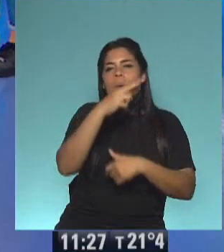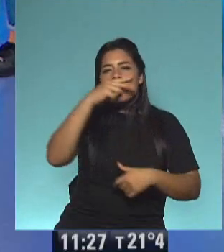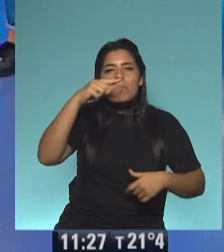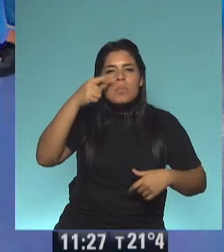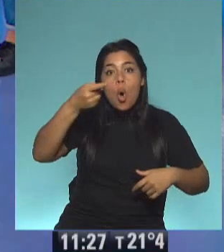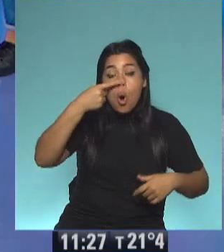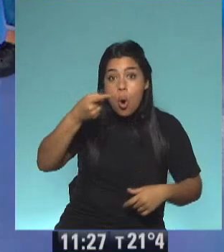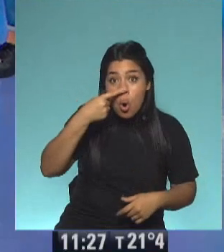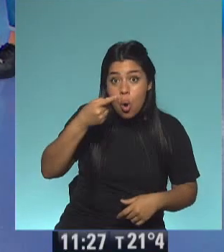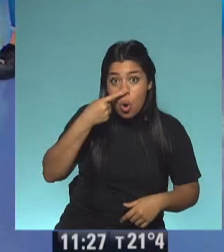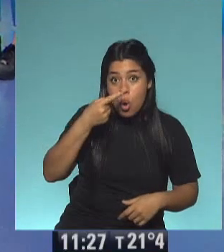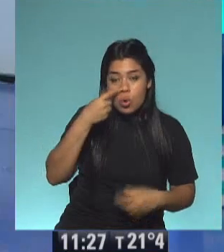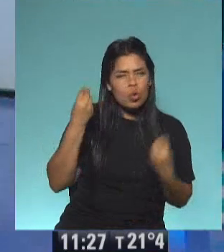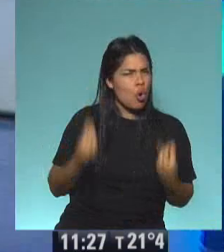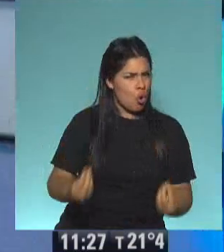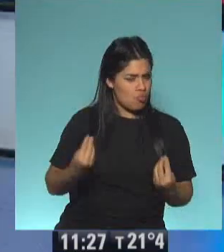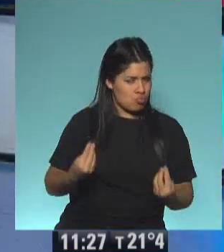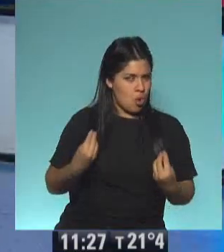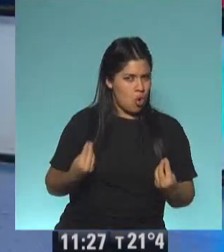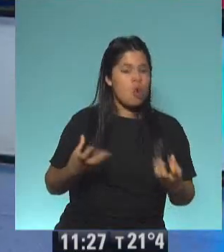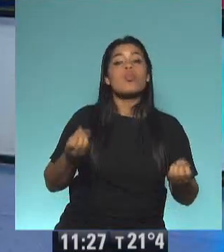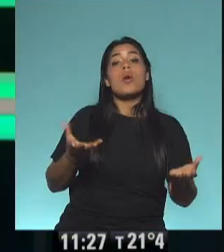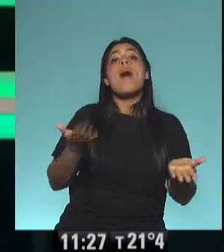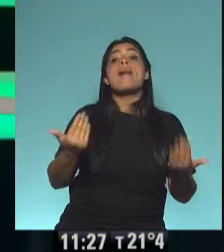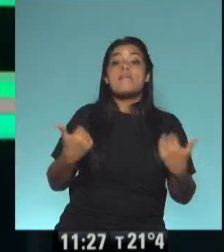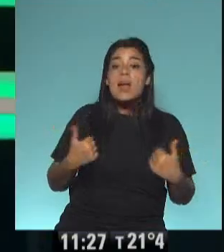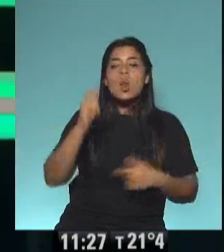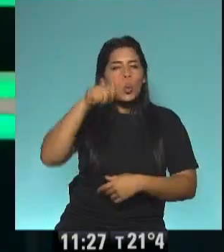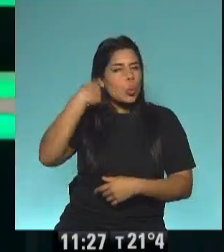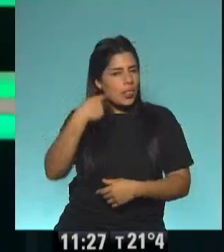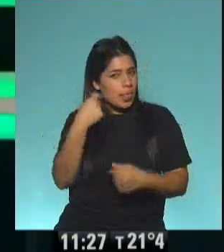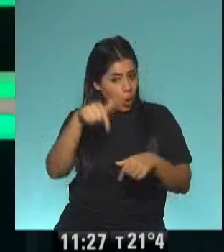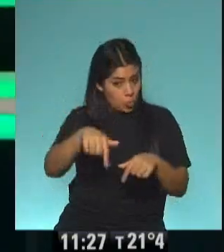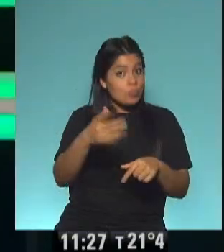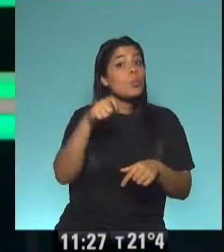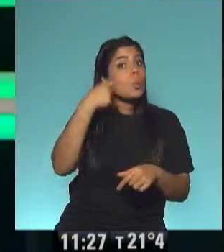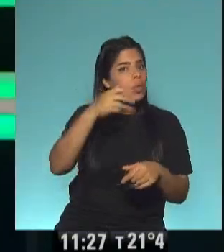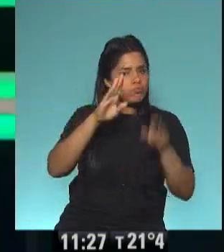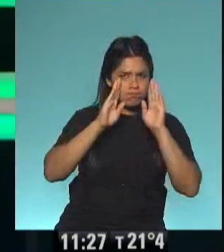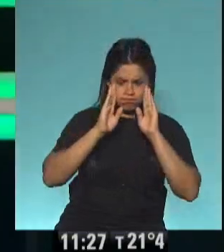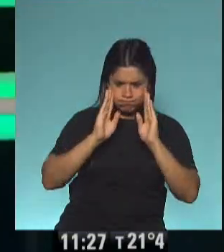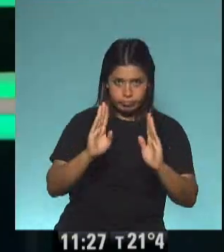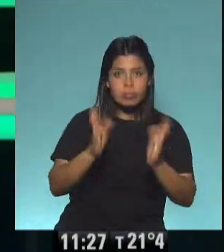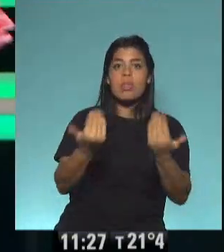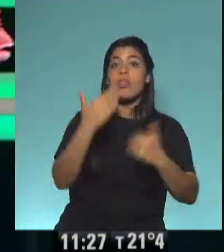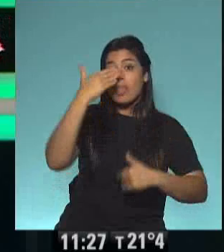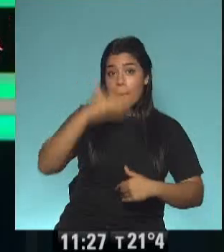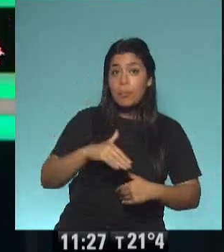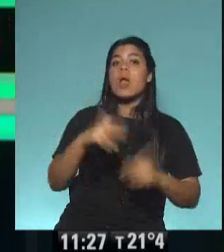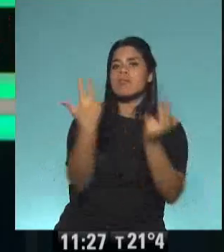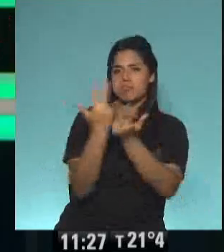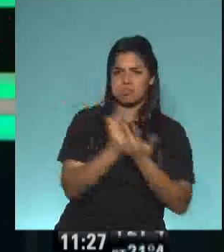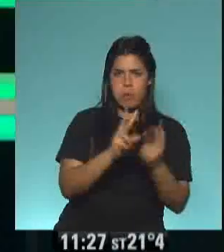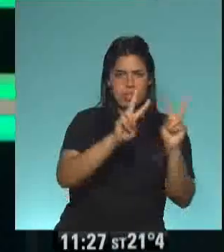olfato. Así que, si les parece, vamos a ver un videito que vamos a prestar mucha atención y después vamos a charlar sobre él.